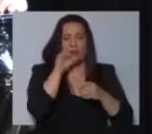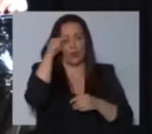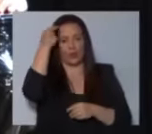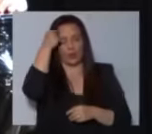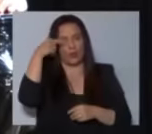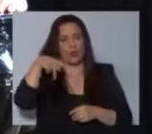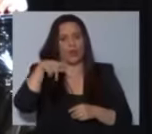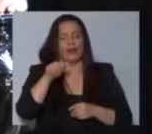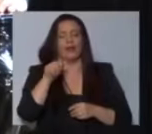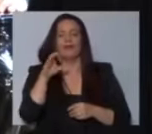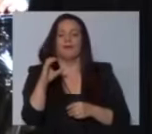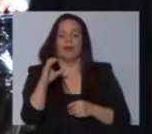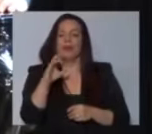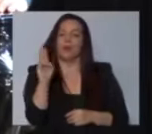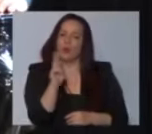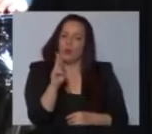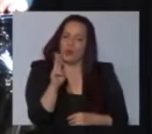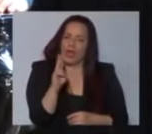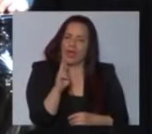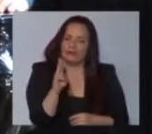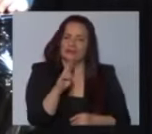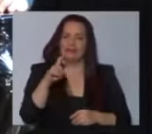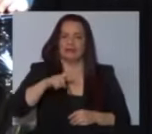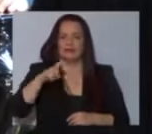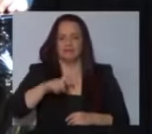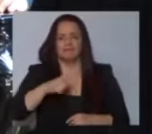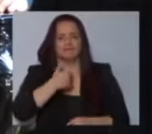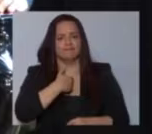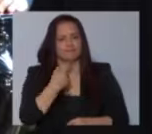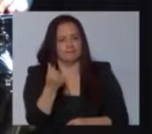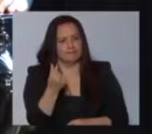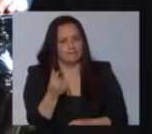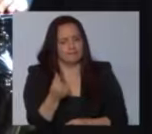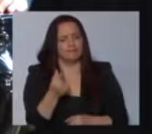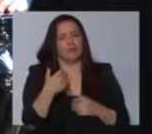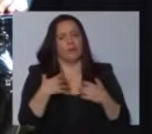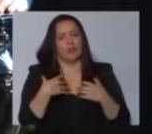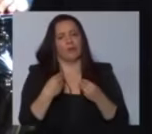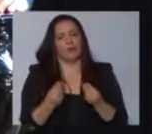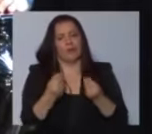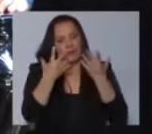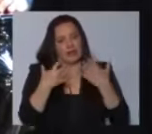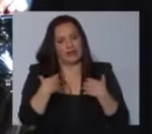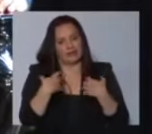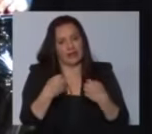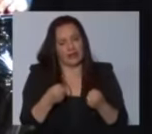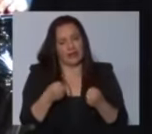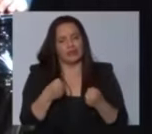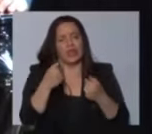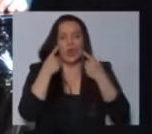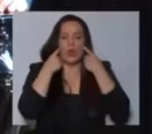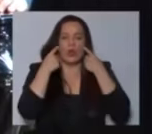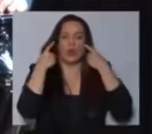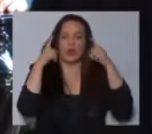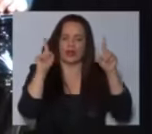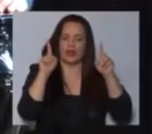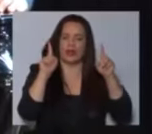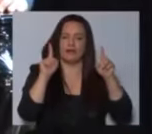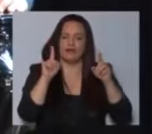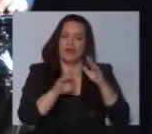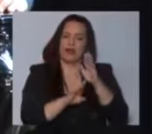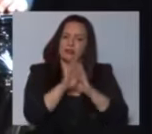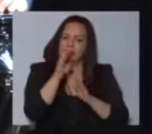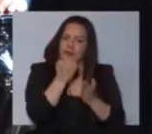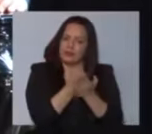Ciudadana de la urgente necesidad de contar con finanzas públicas sanas y lograr la reactivación